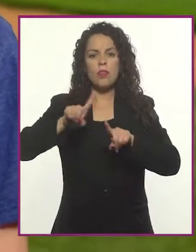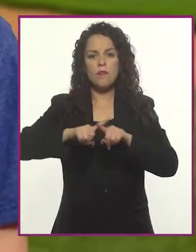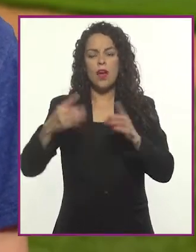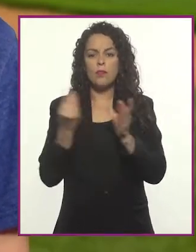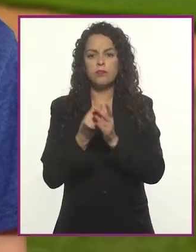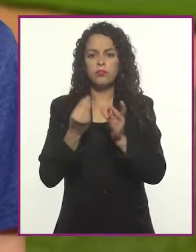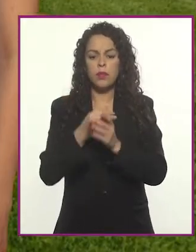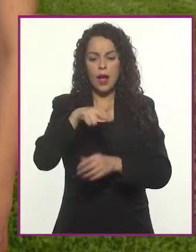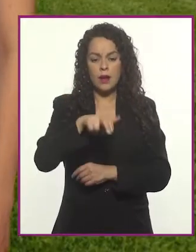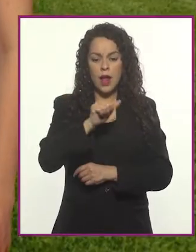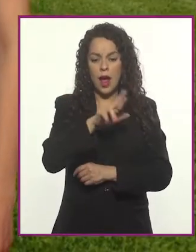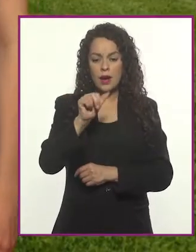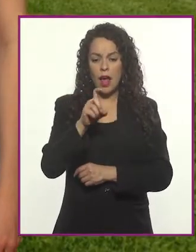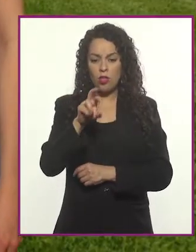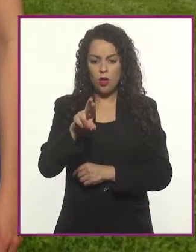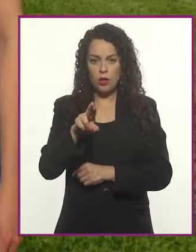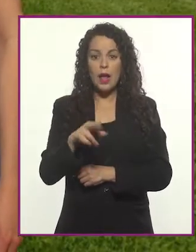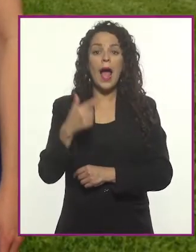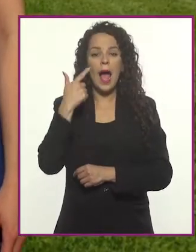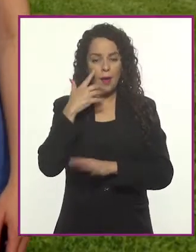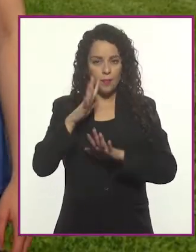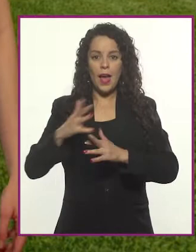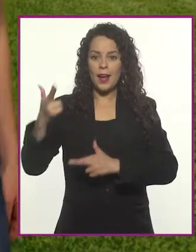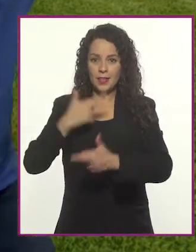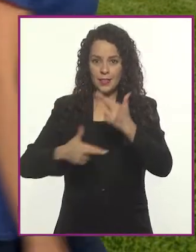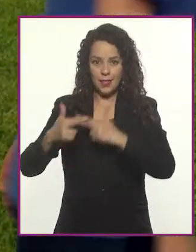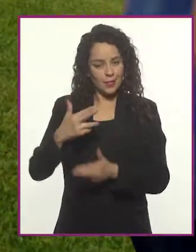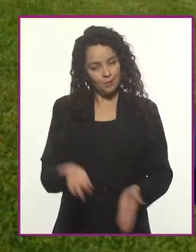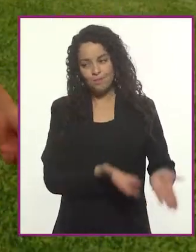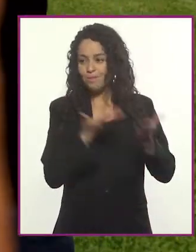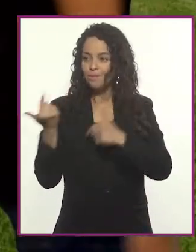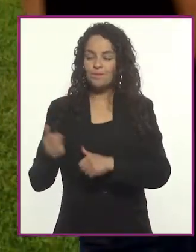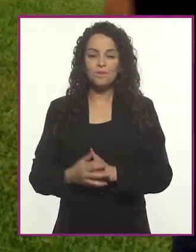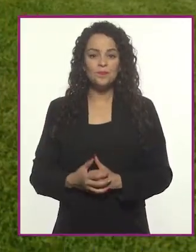de narradores. Bueno, retomemos pues.